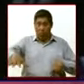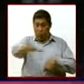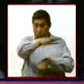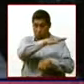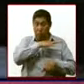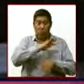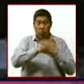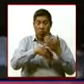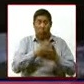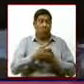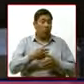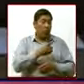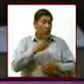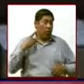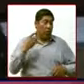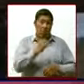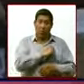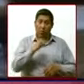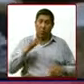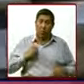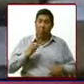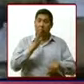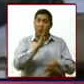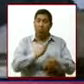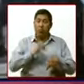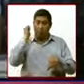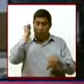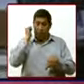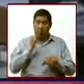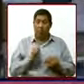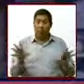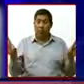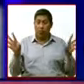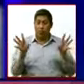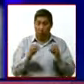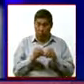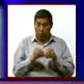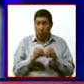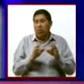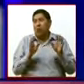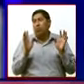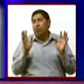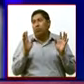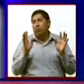Asamblea Legislativa, el convocar a sesión, asamblea,